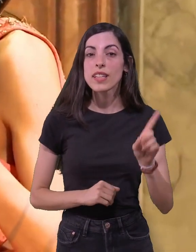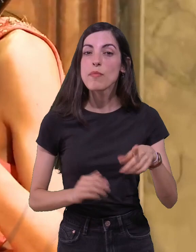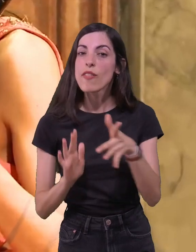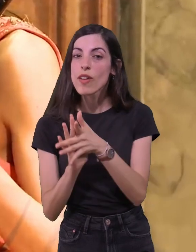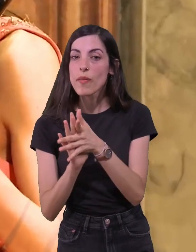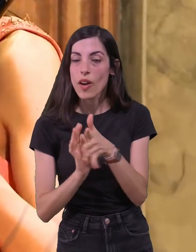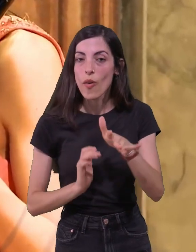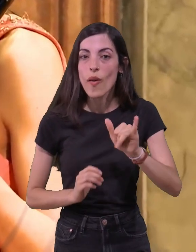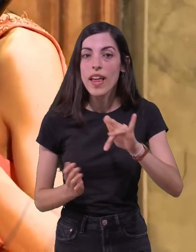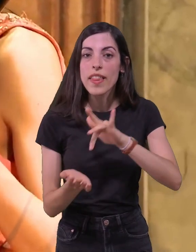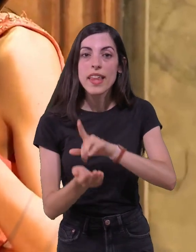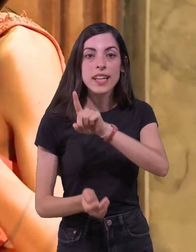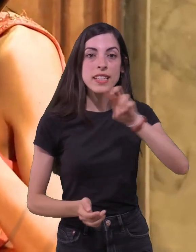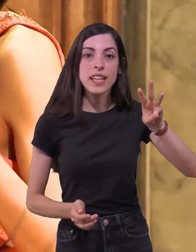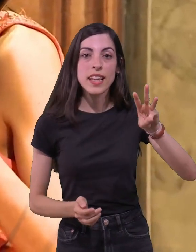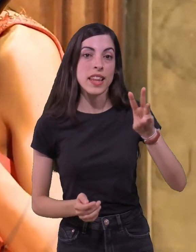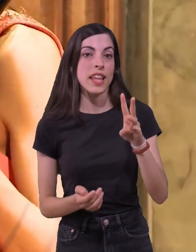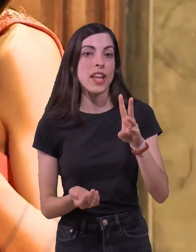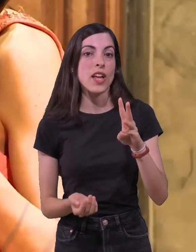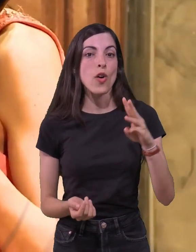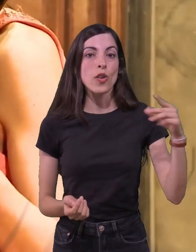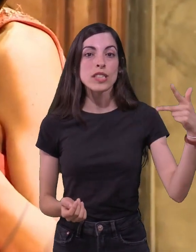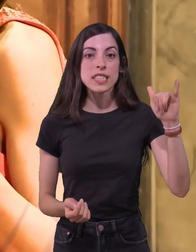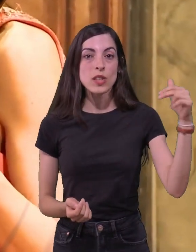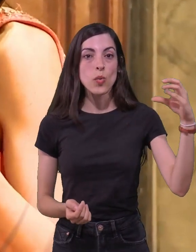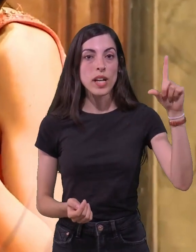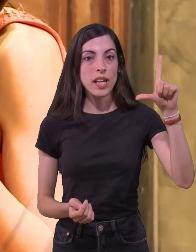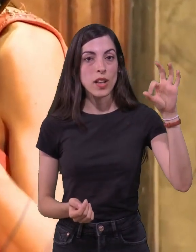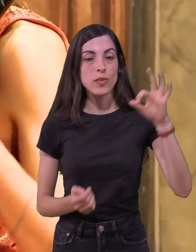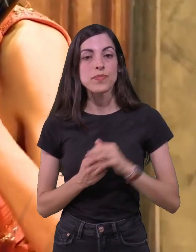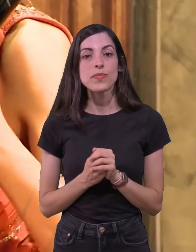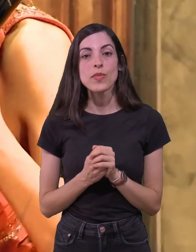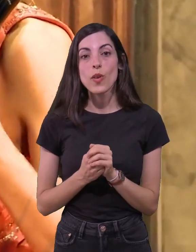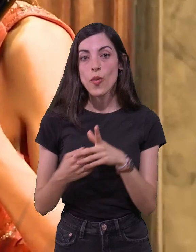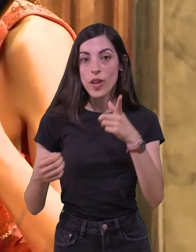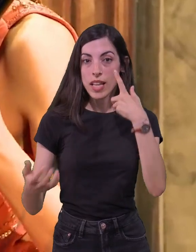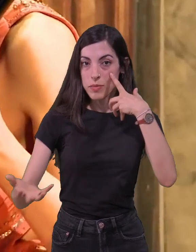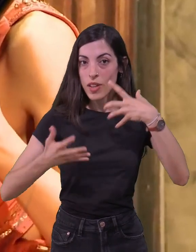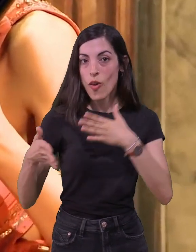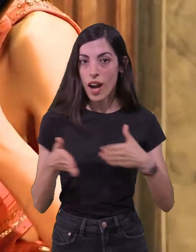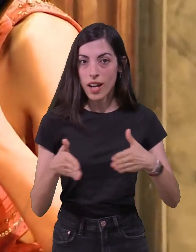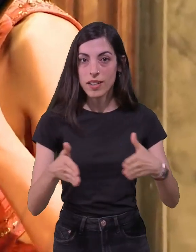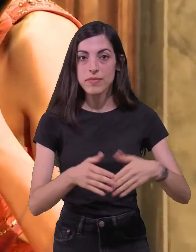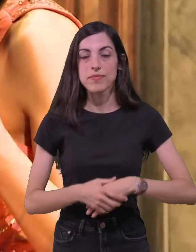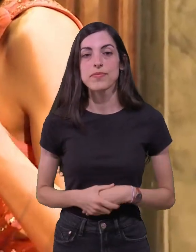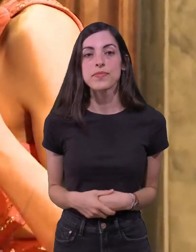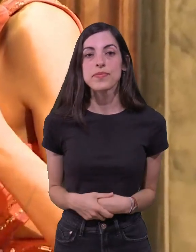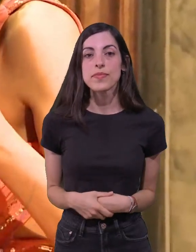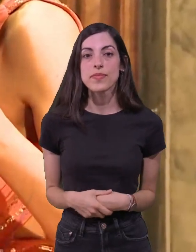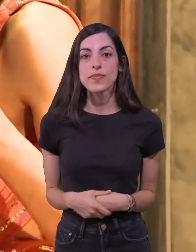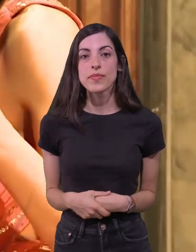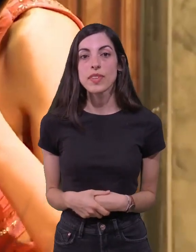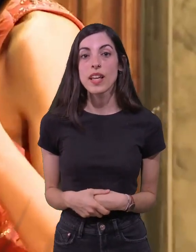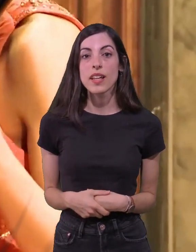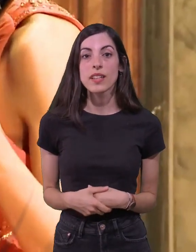habrá Igualmente flamenco el día 13 con Juan Gómez chicuelo y su espectáculo caminos en el que no faltará el baile de Karen